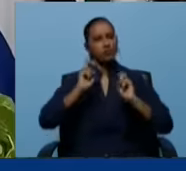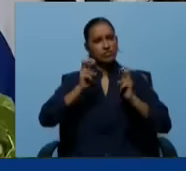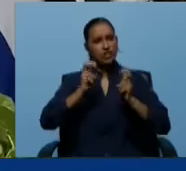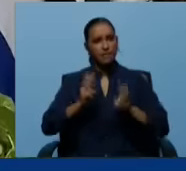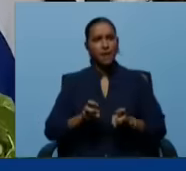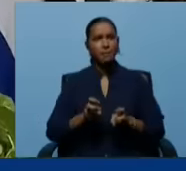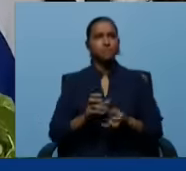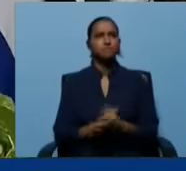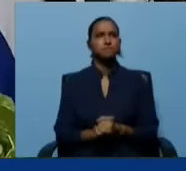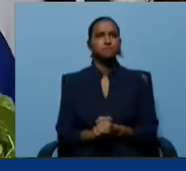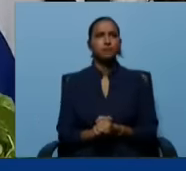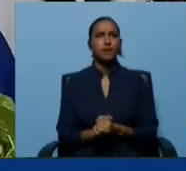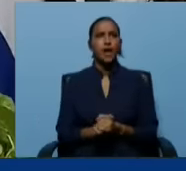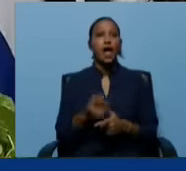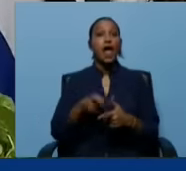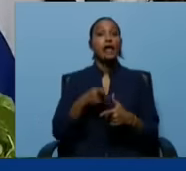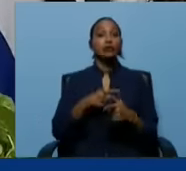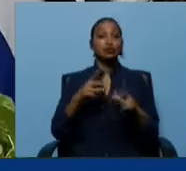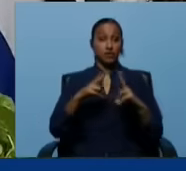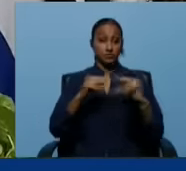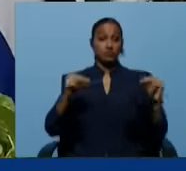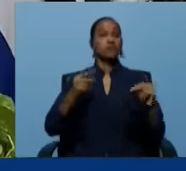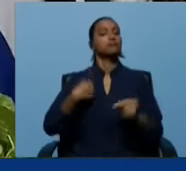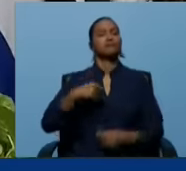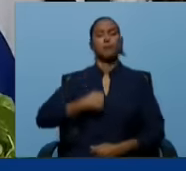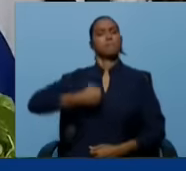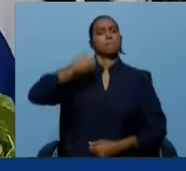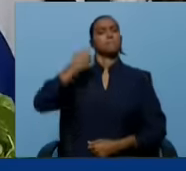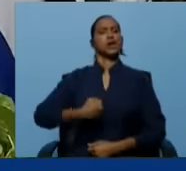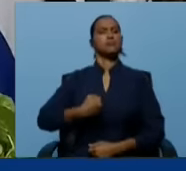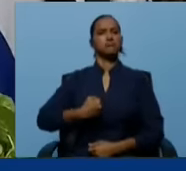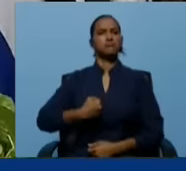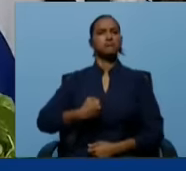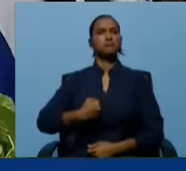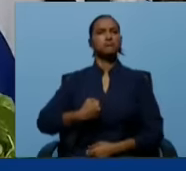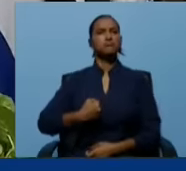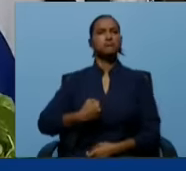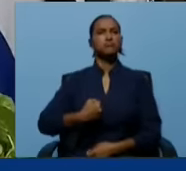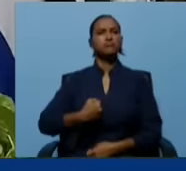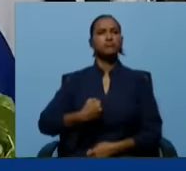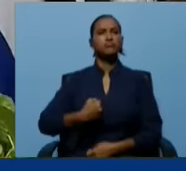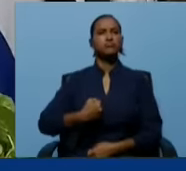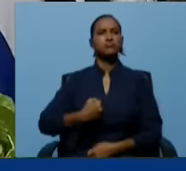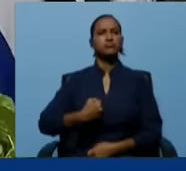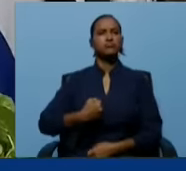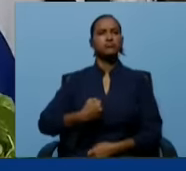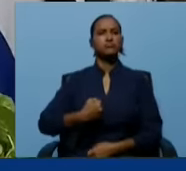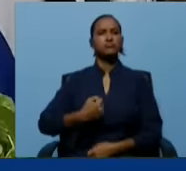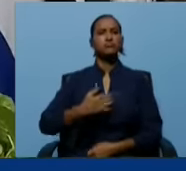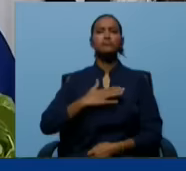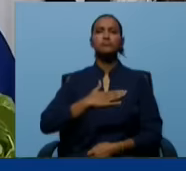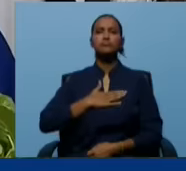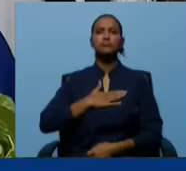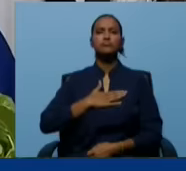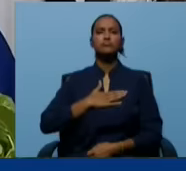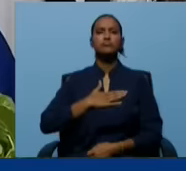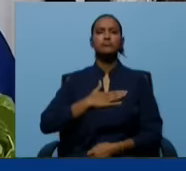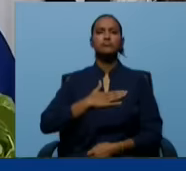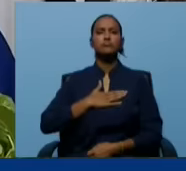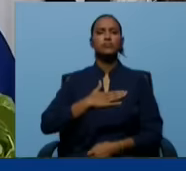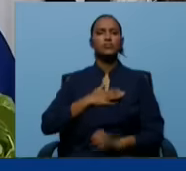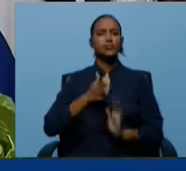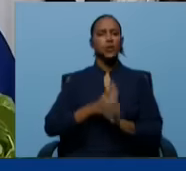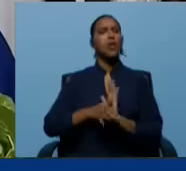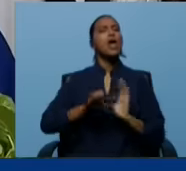En ese momento Nicaragua tenía impuesta la obligación de la